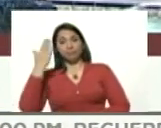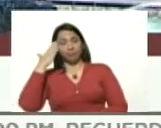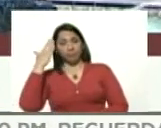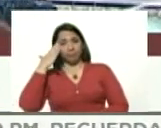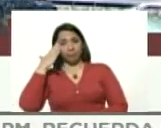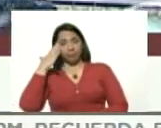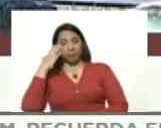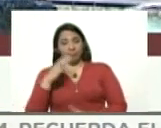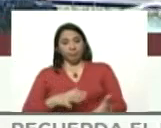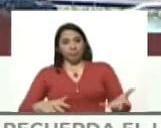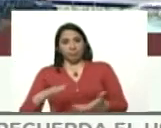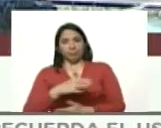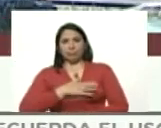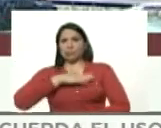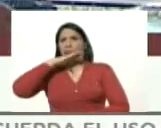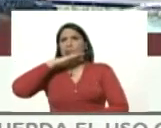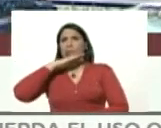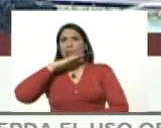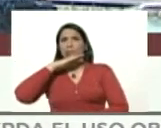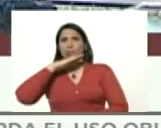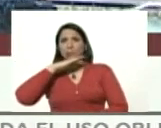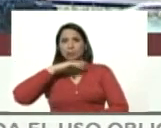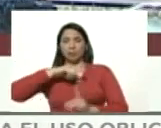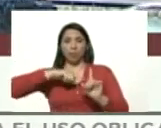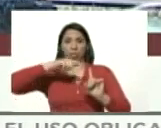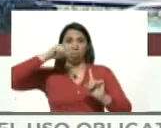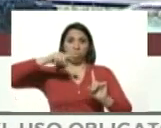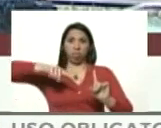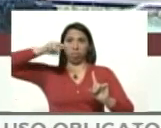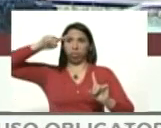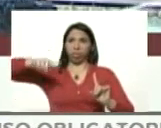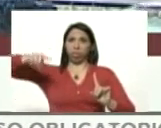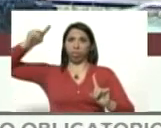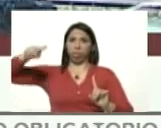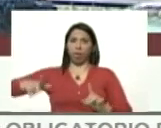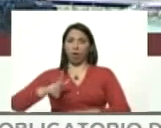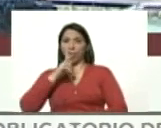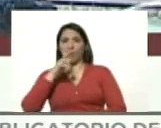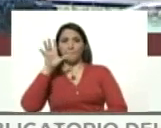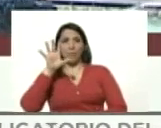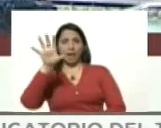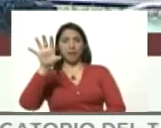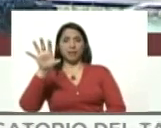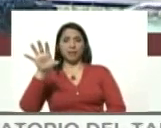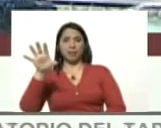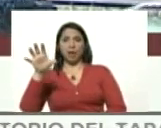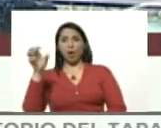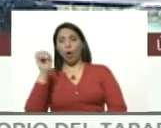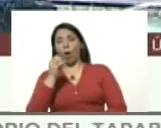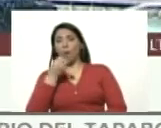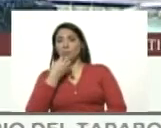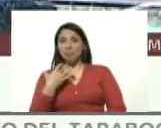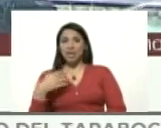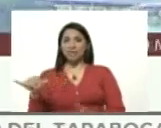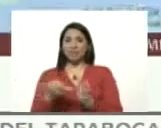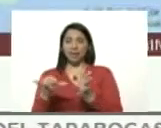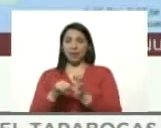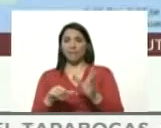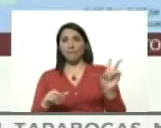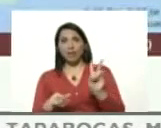la situación de desbordamiento de curvas exponenciales en países que o bien son vecinos de